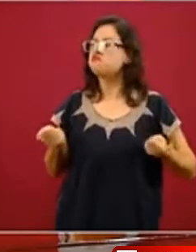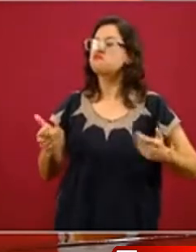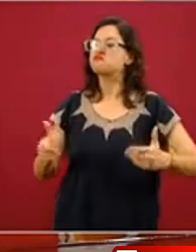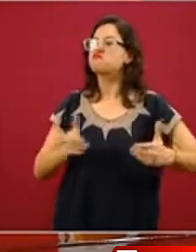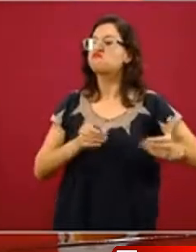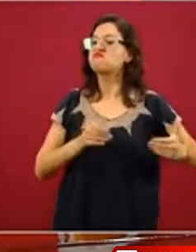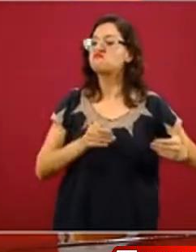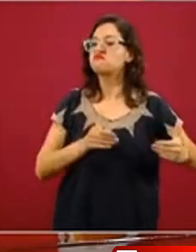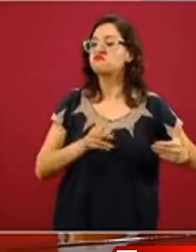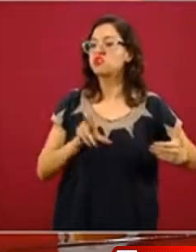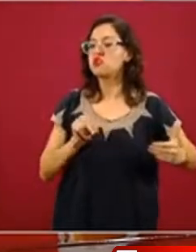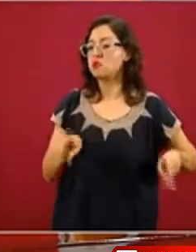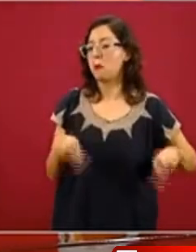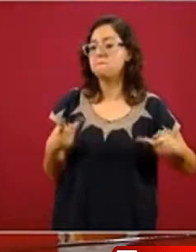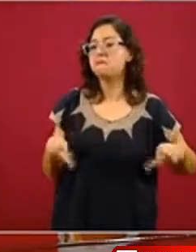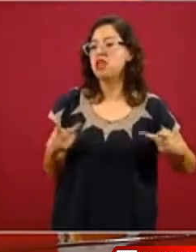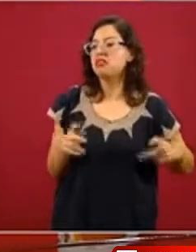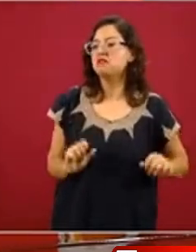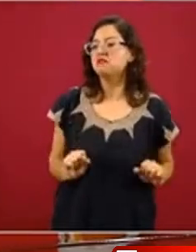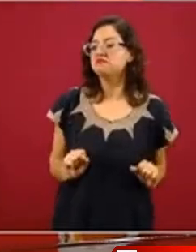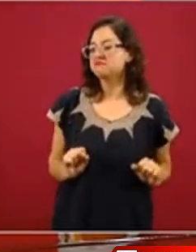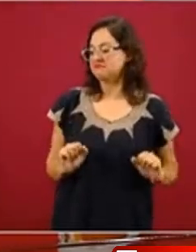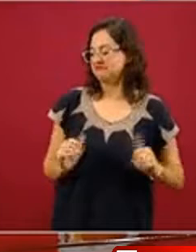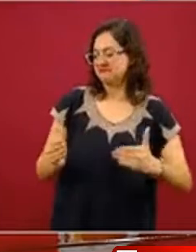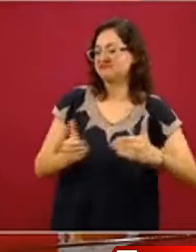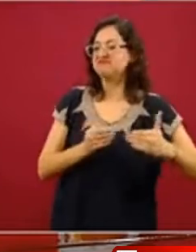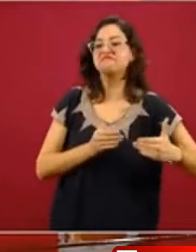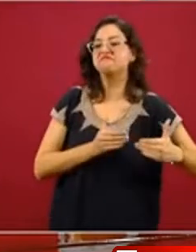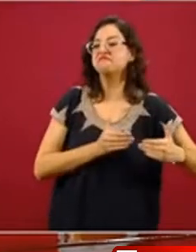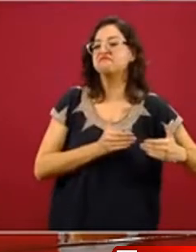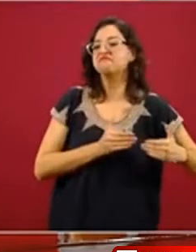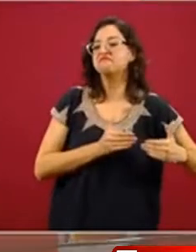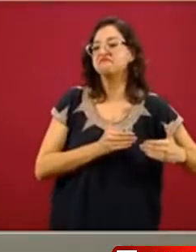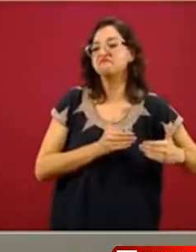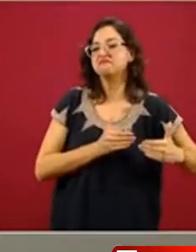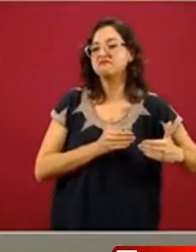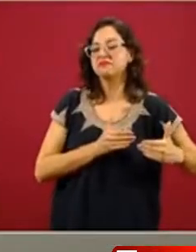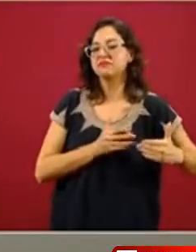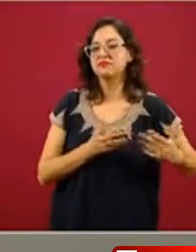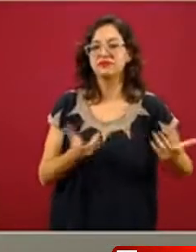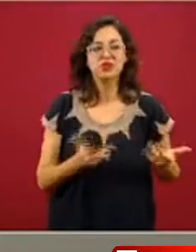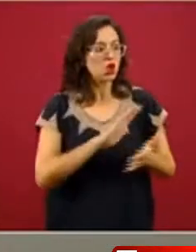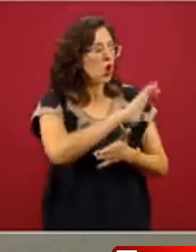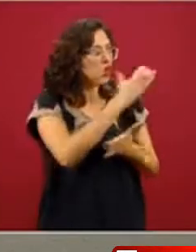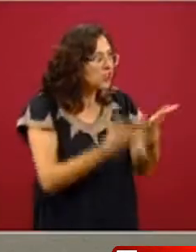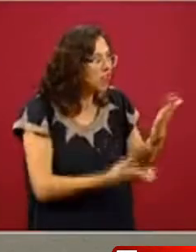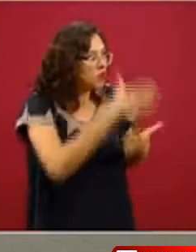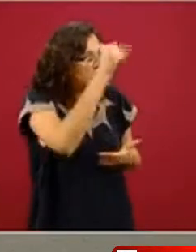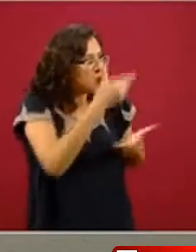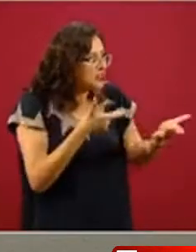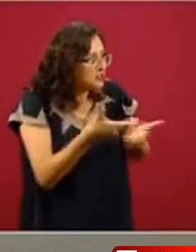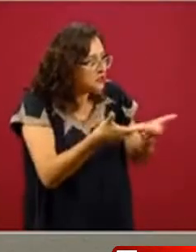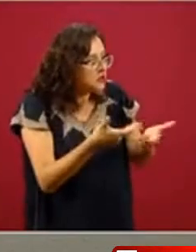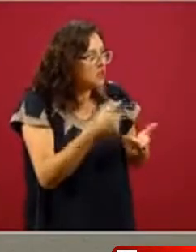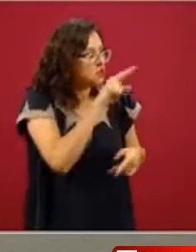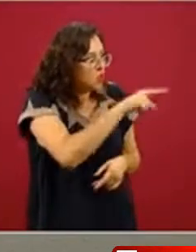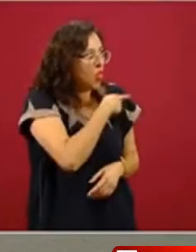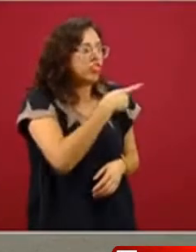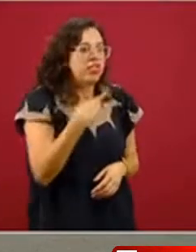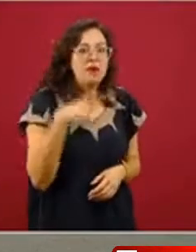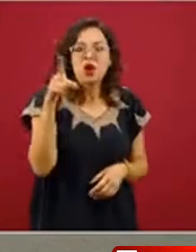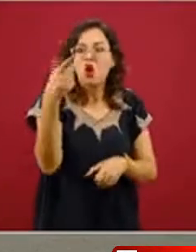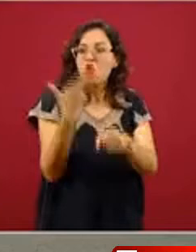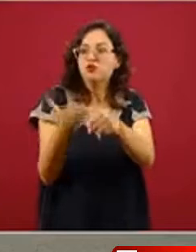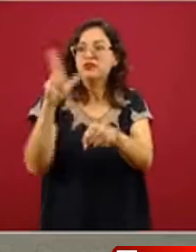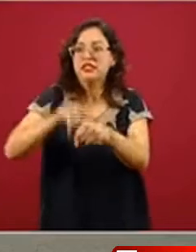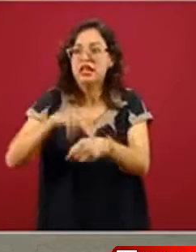chantaje. Simplemente dice no entrego y no entrega, incluso con contratos pactados en el caso de algunos hospitales, como